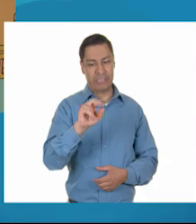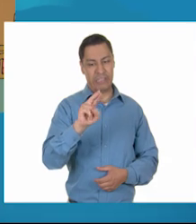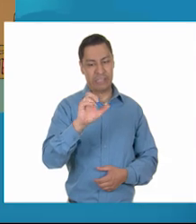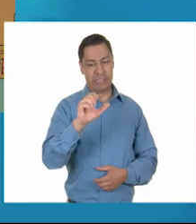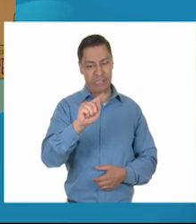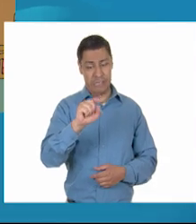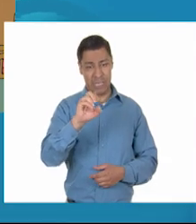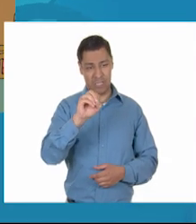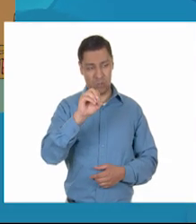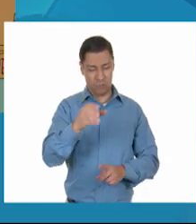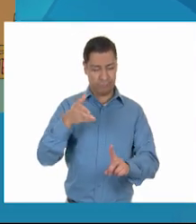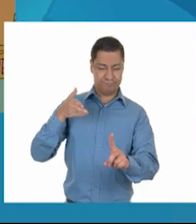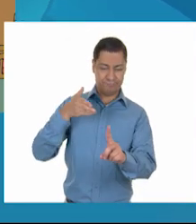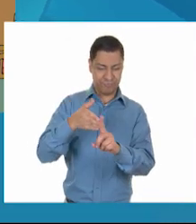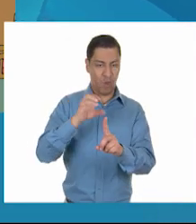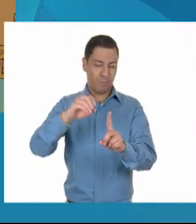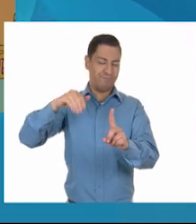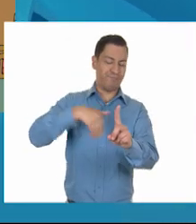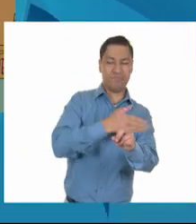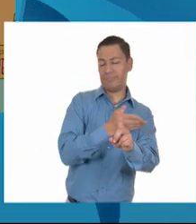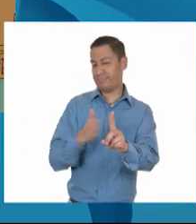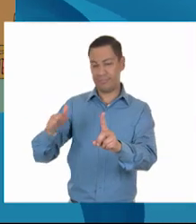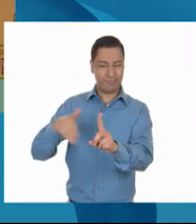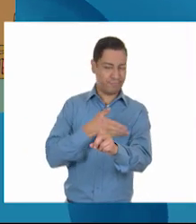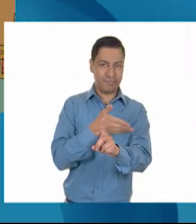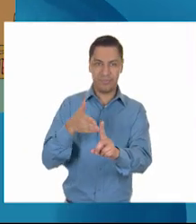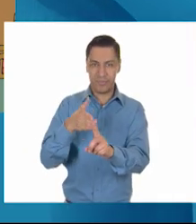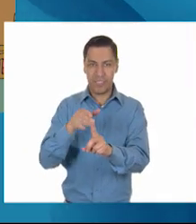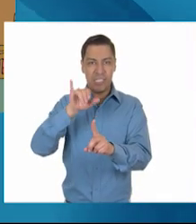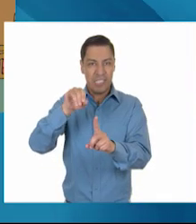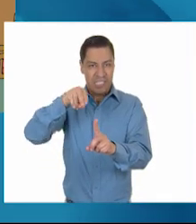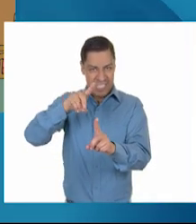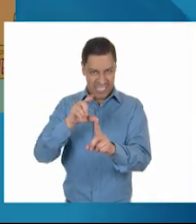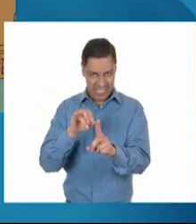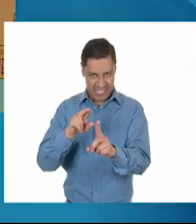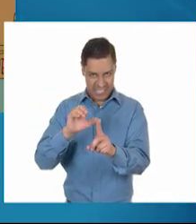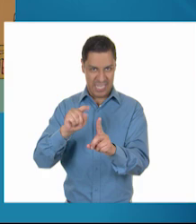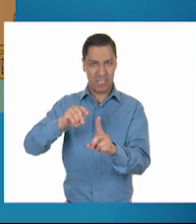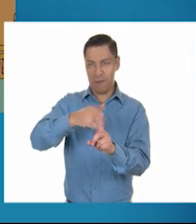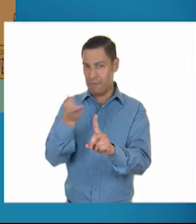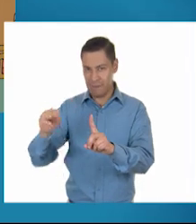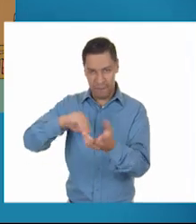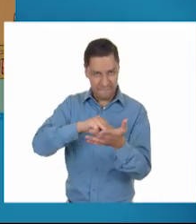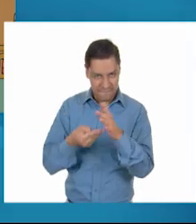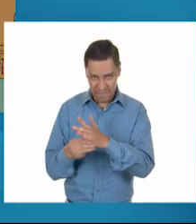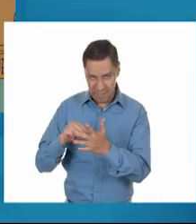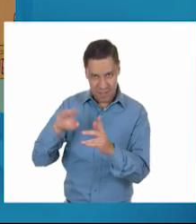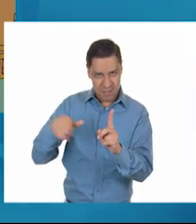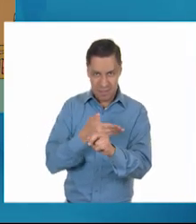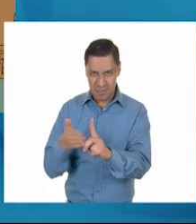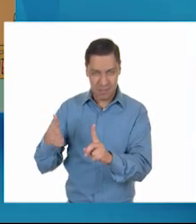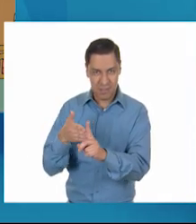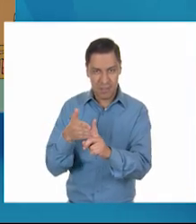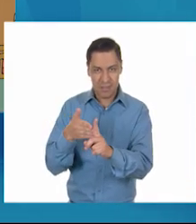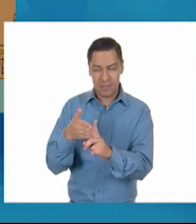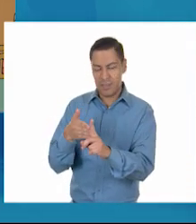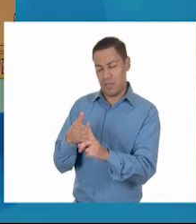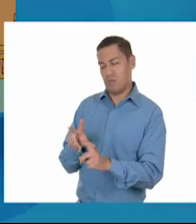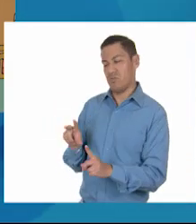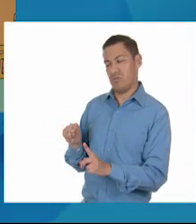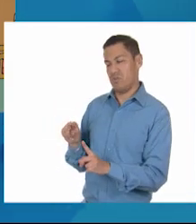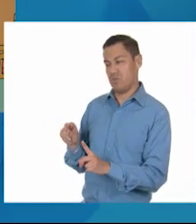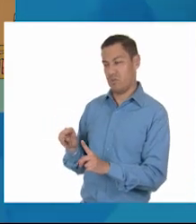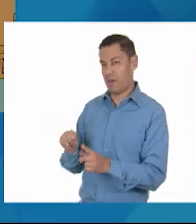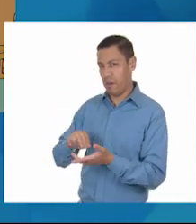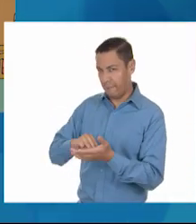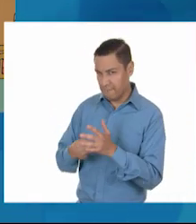al grano o darle vueltas al asunto y ser misterioso. No, no, no, no, no, que misteriosos ni